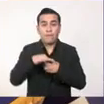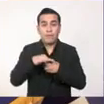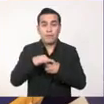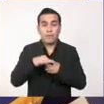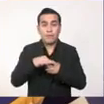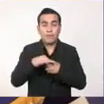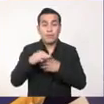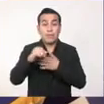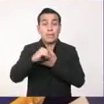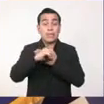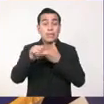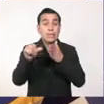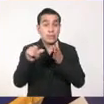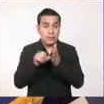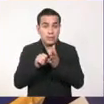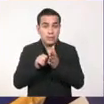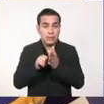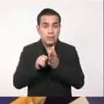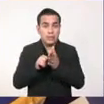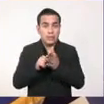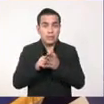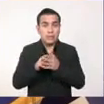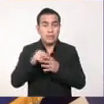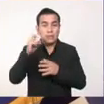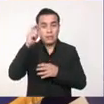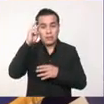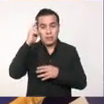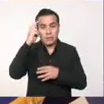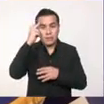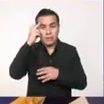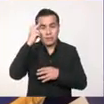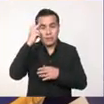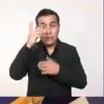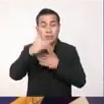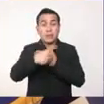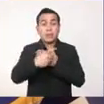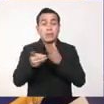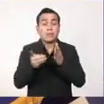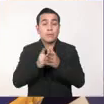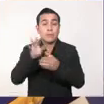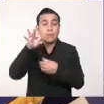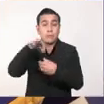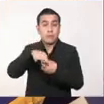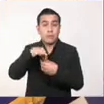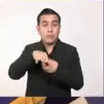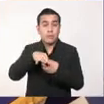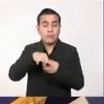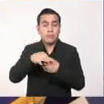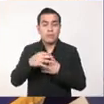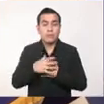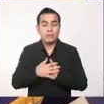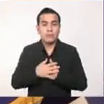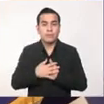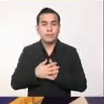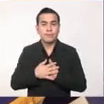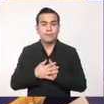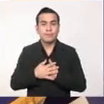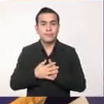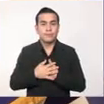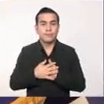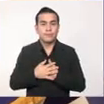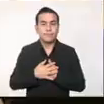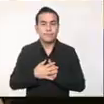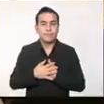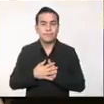favorable de por lo menos los 2/3 de los diputados electos. Punto.